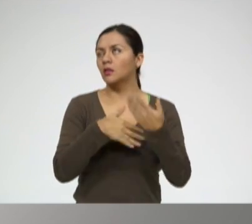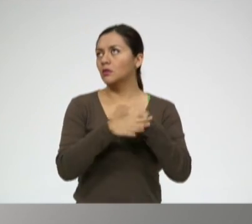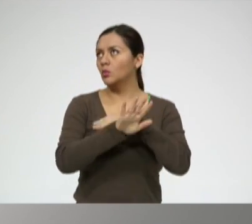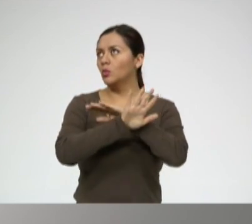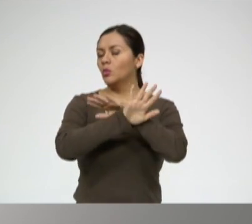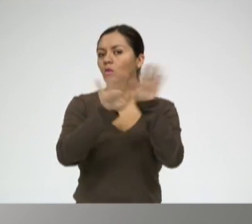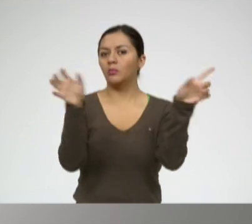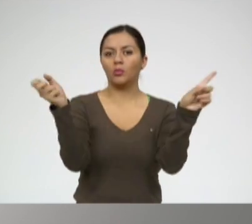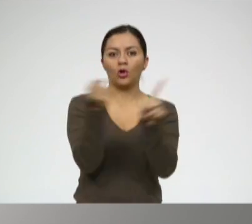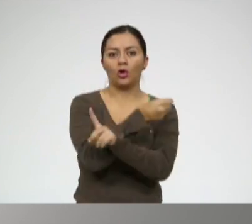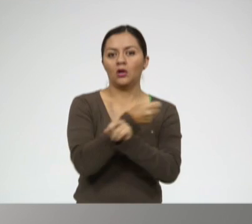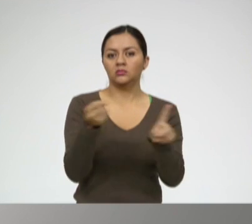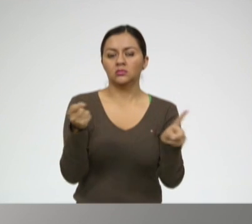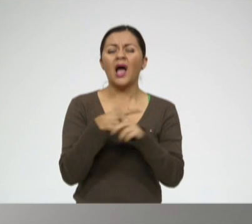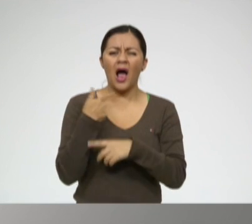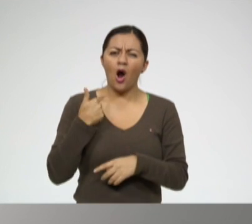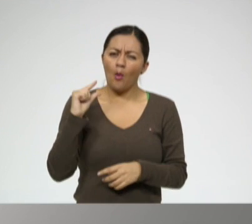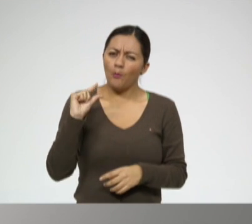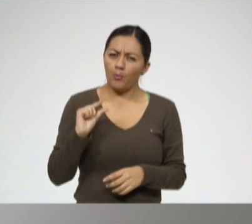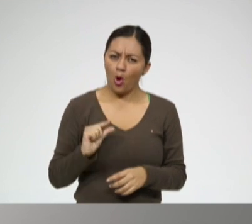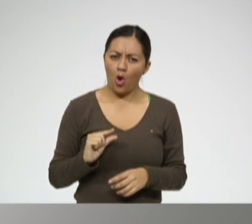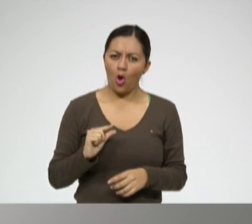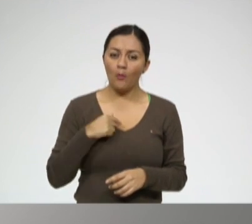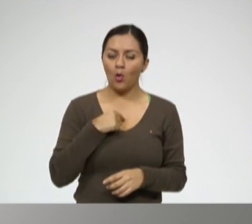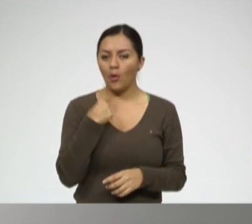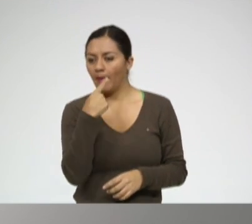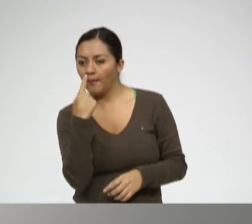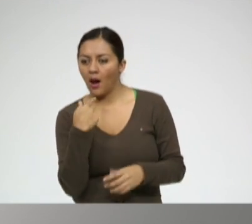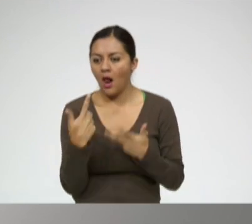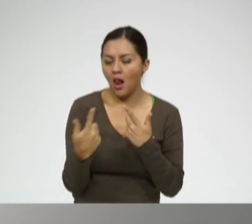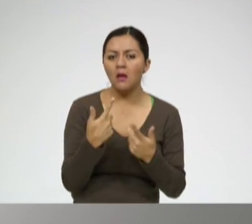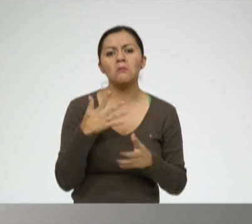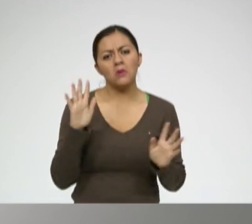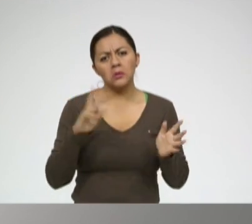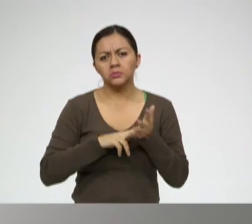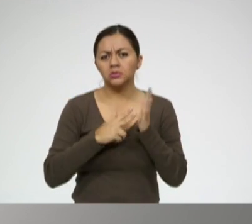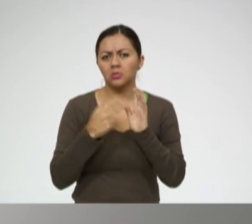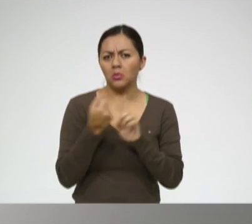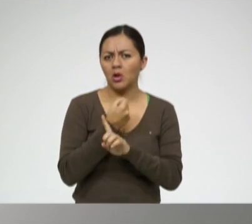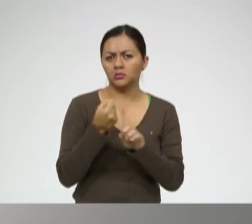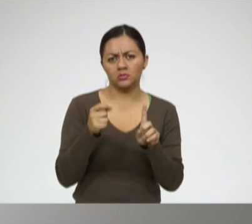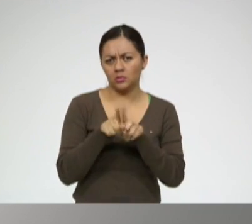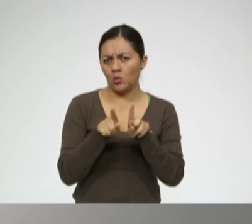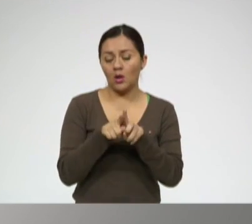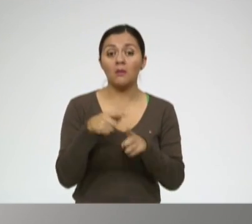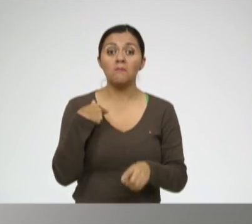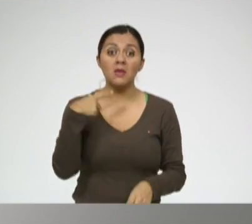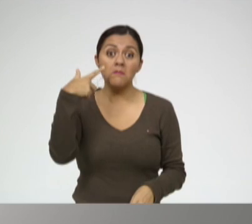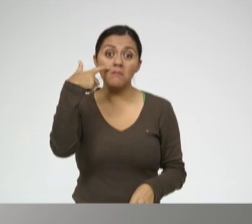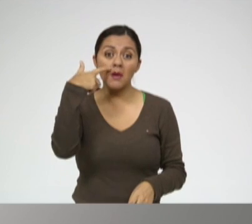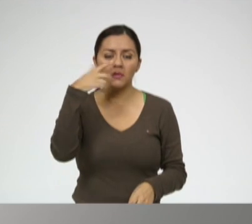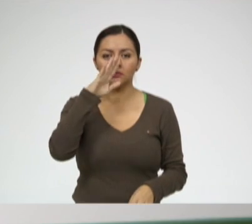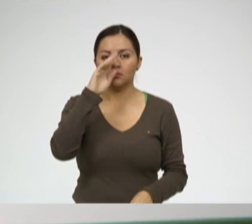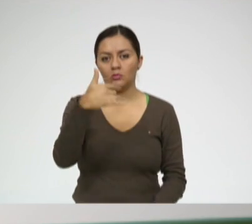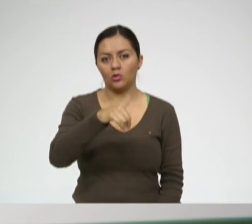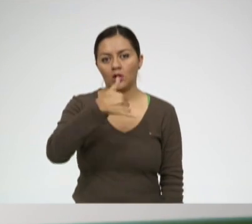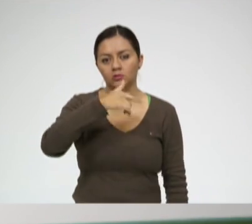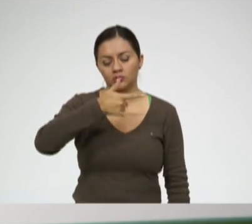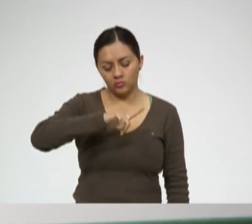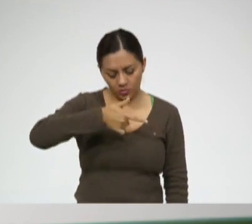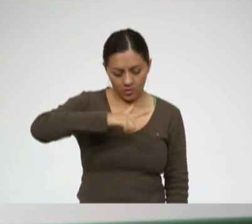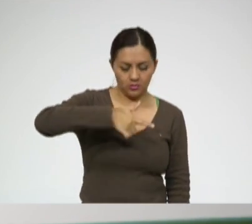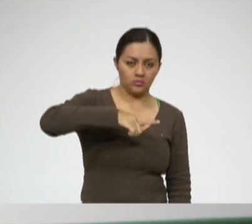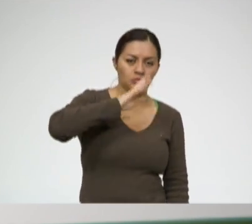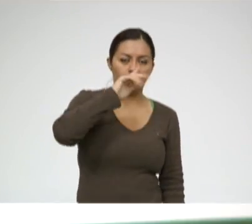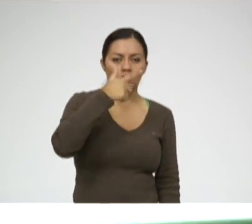pero igualmente es violencia. Veía problemas en físico porque mi papá llegaba borracho y